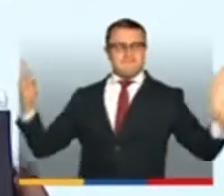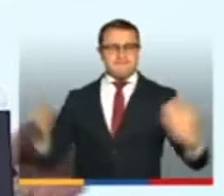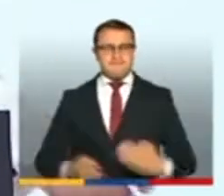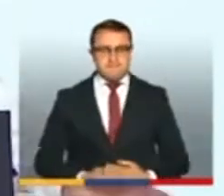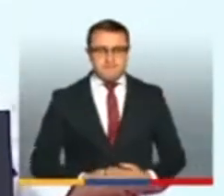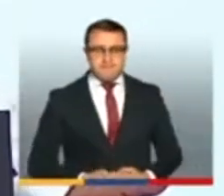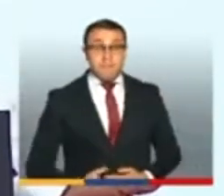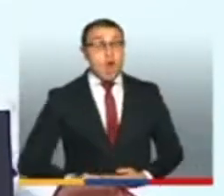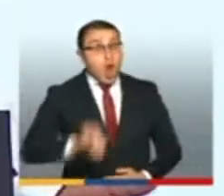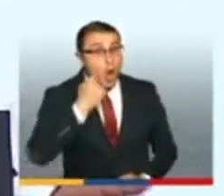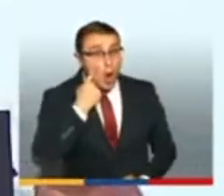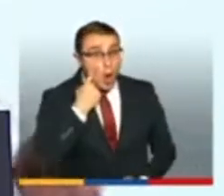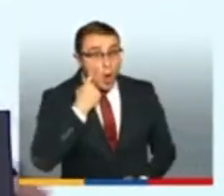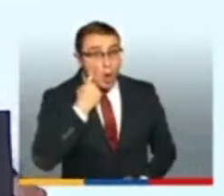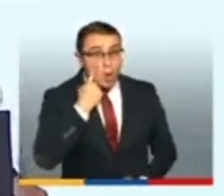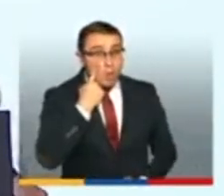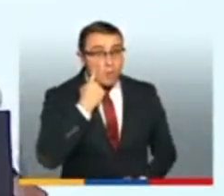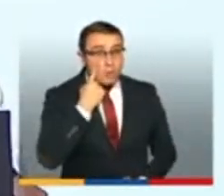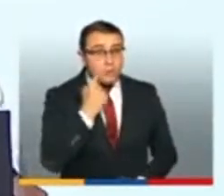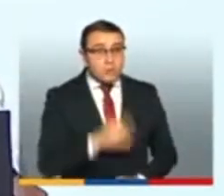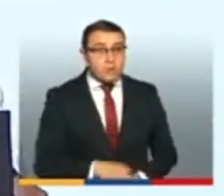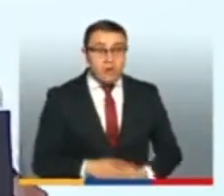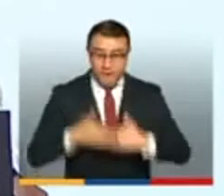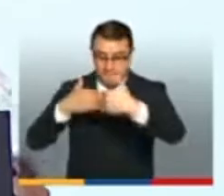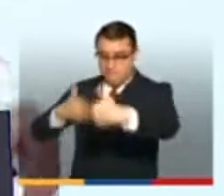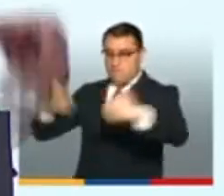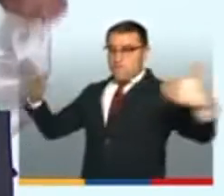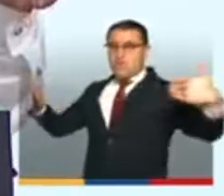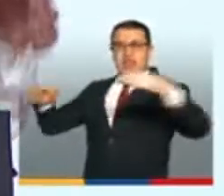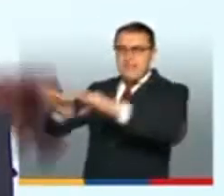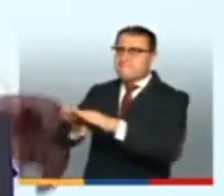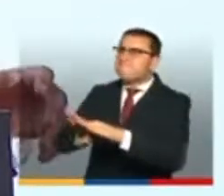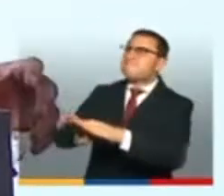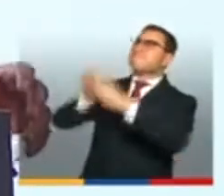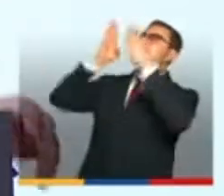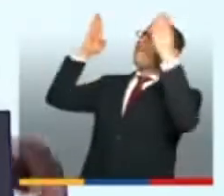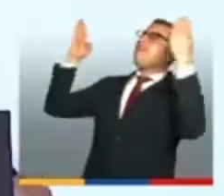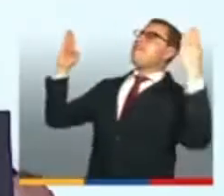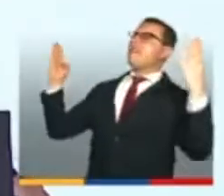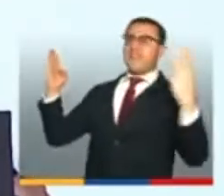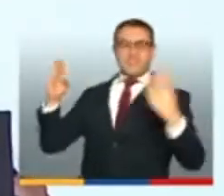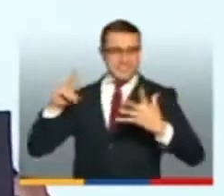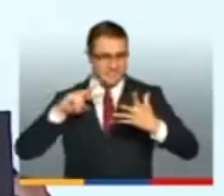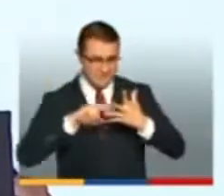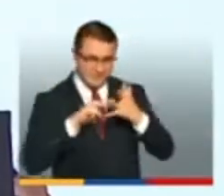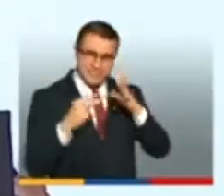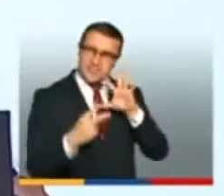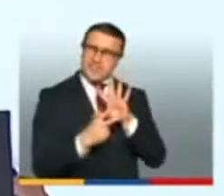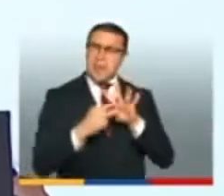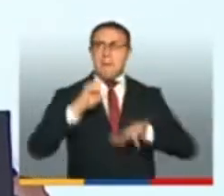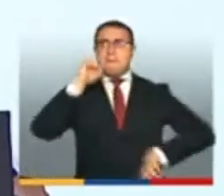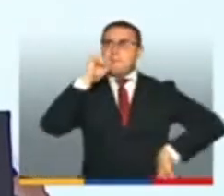la frontera abierta podría ser una posibilidad de prosperidad